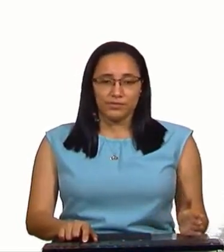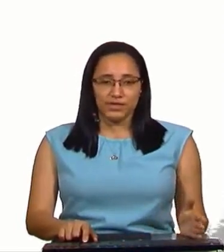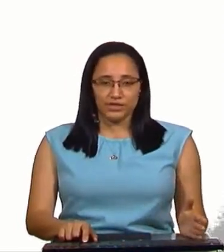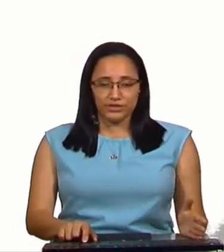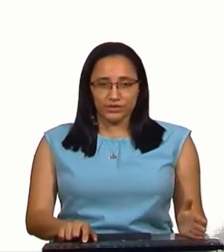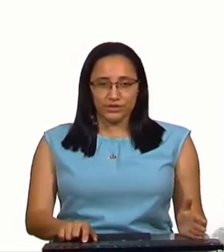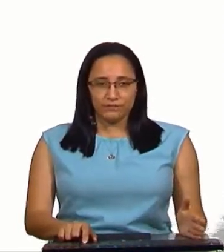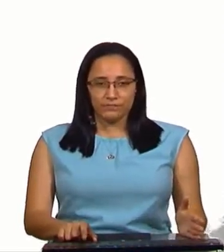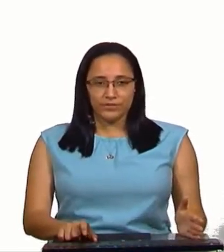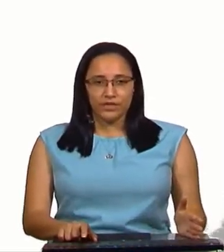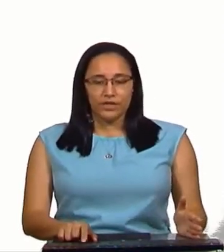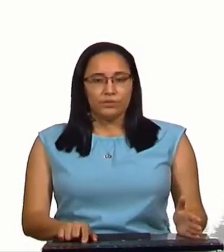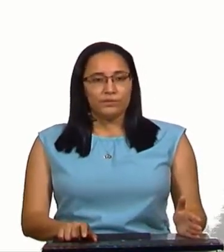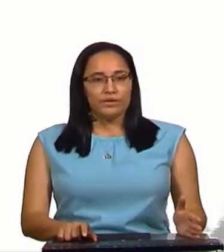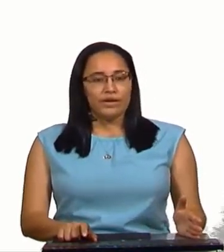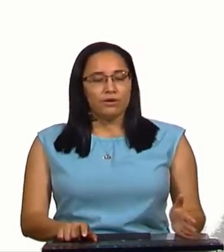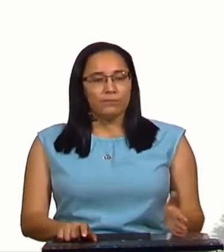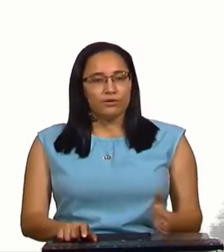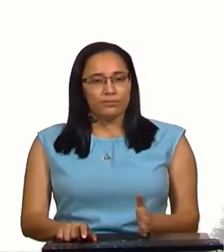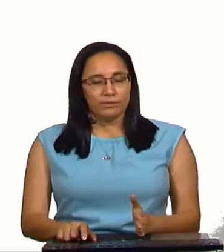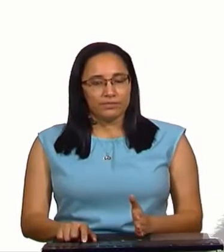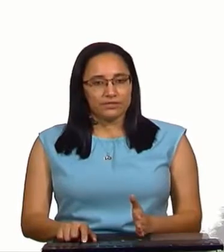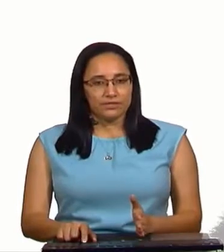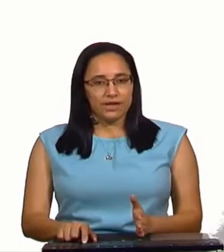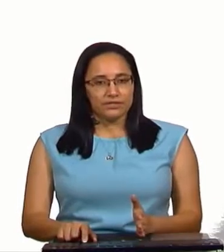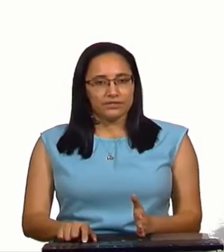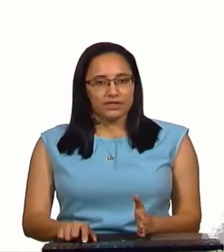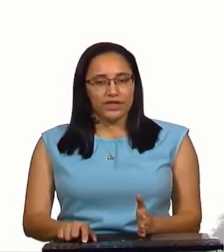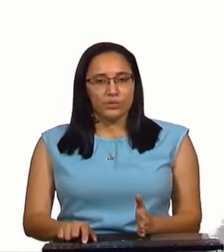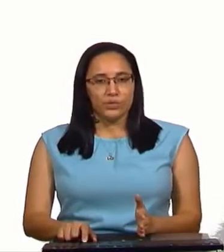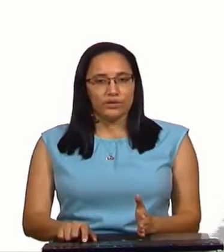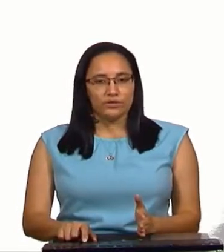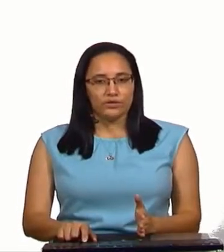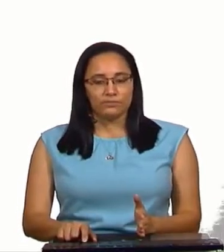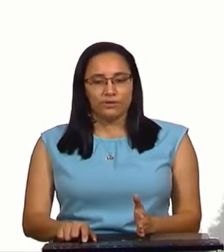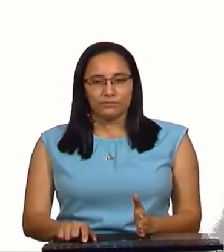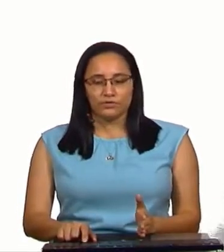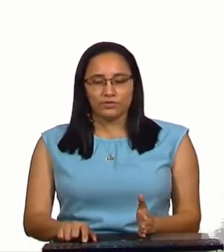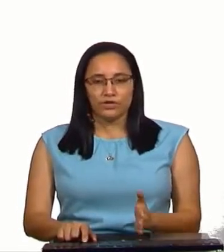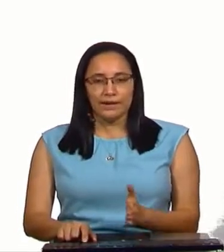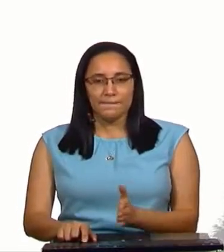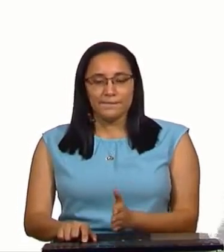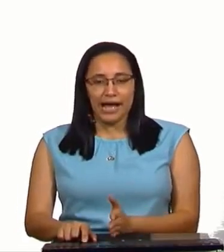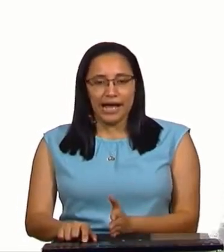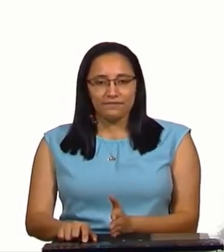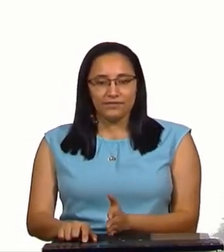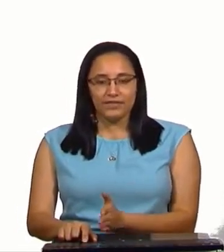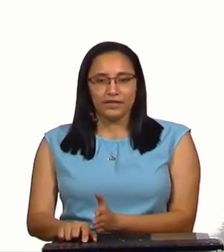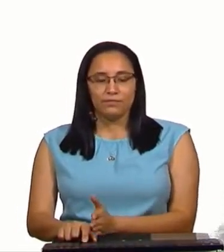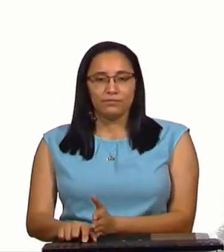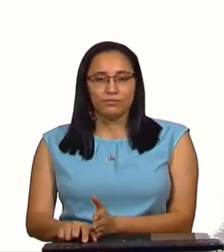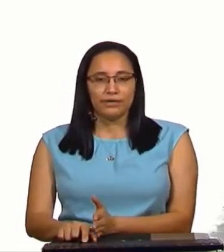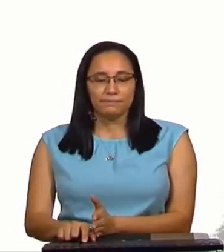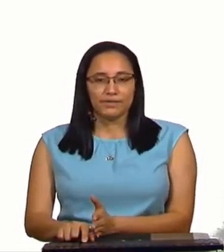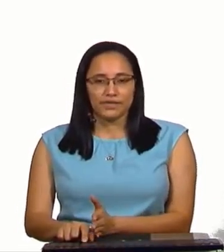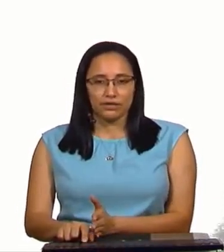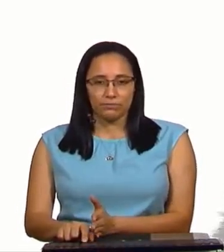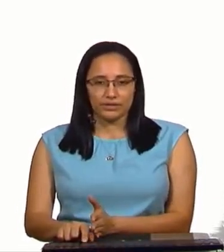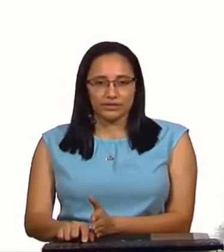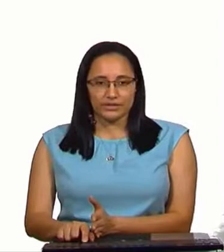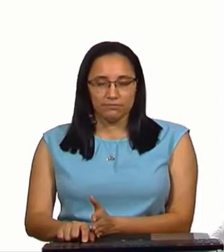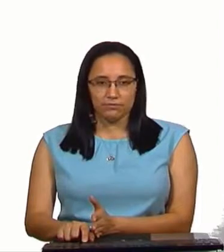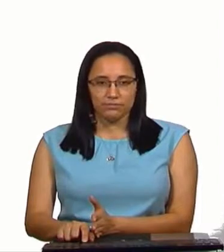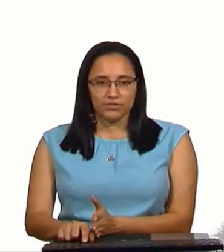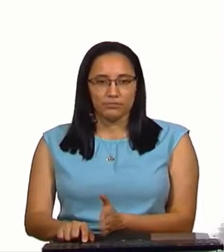totalmente. Primero iría el should, luego irían los pronombres personales y luego vamos con el have y el verbo en